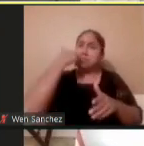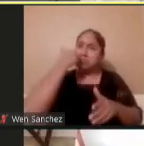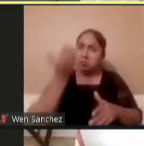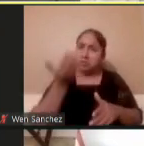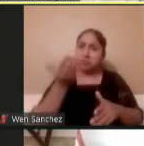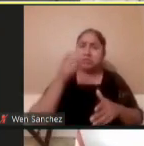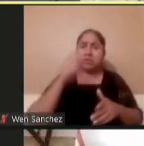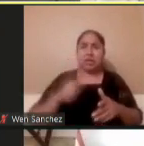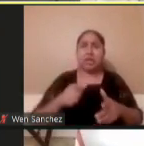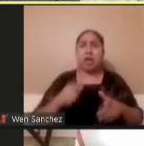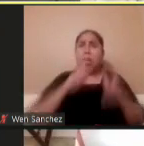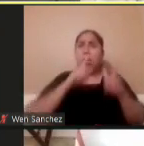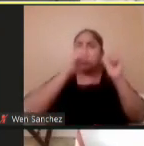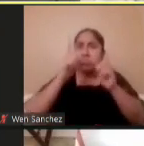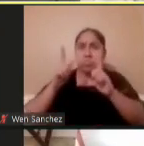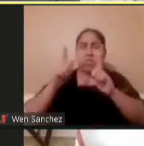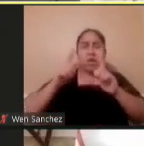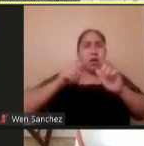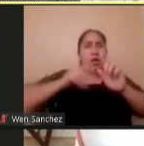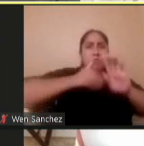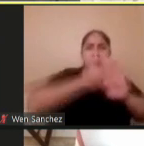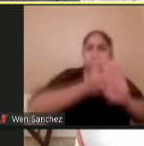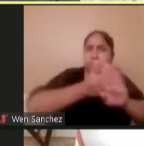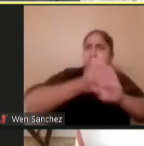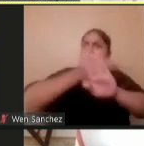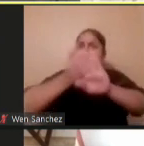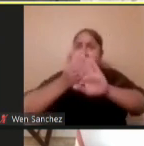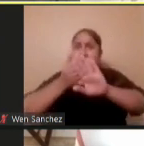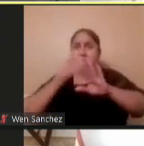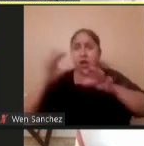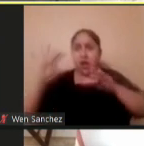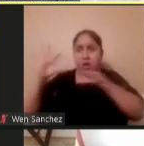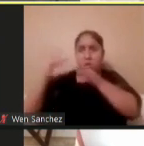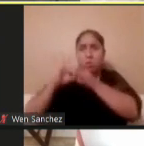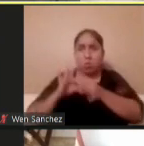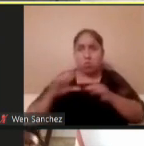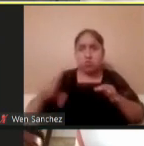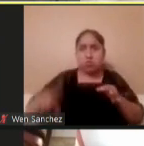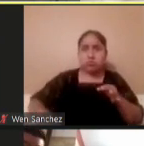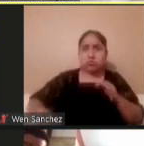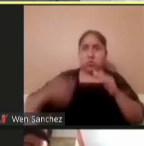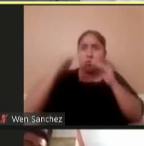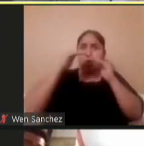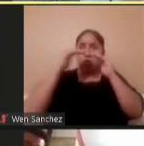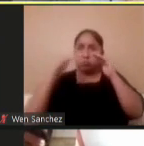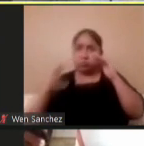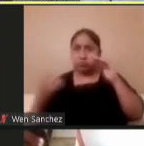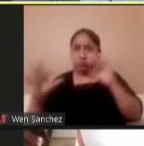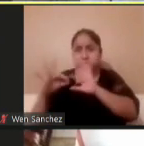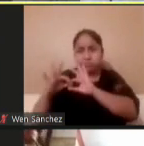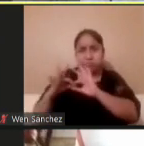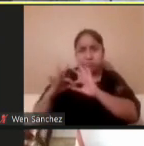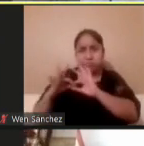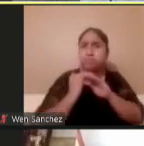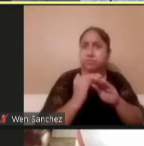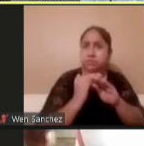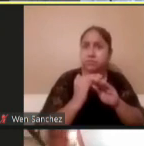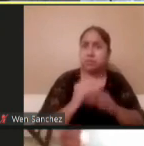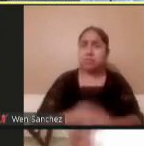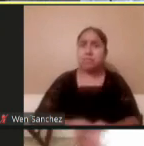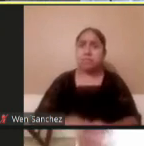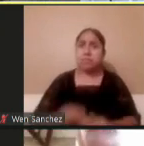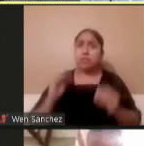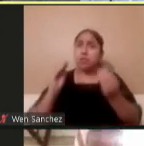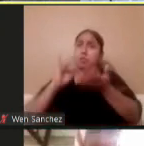unidos, el gobierno federal, el gobierno estatal y el gobierno municipal. Muchas gracias. Gracias, ingeniero Juan Carlos Loera de la